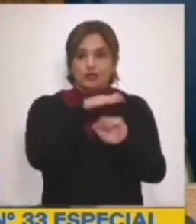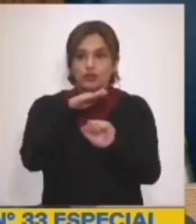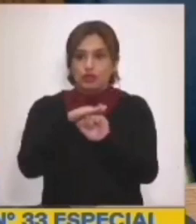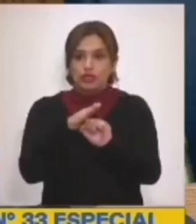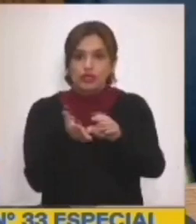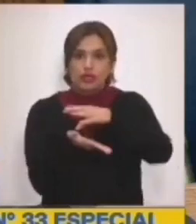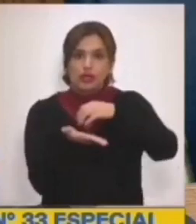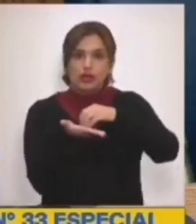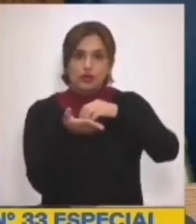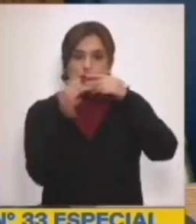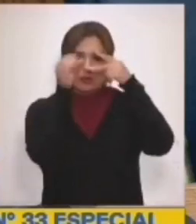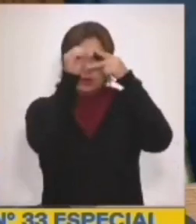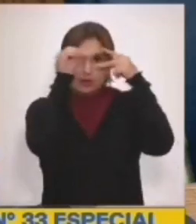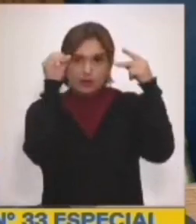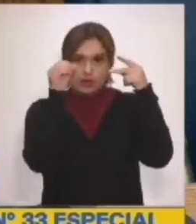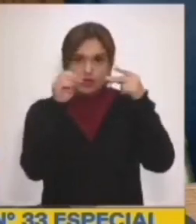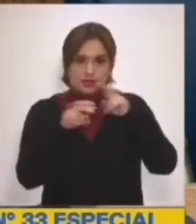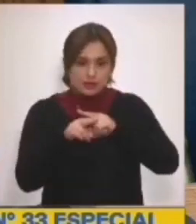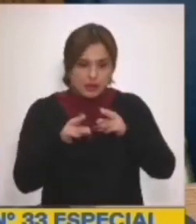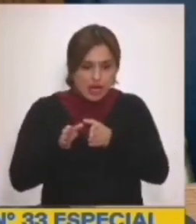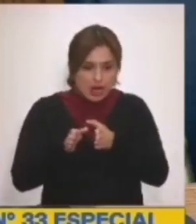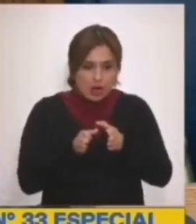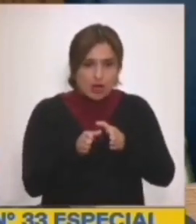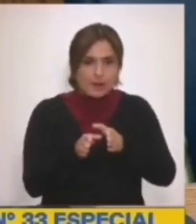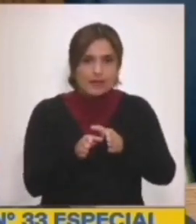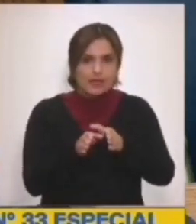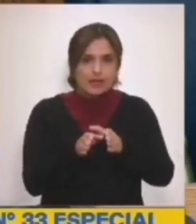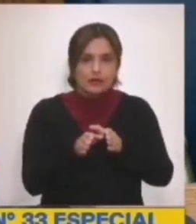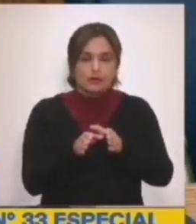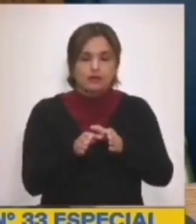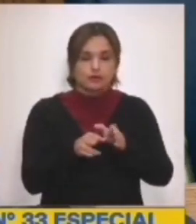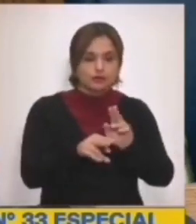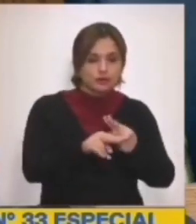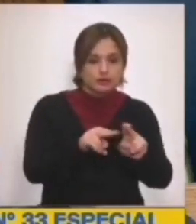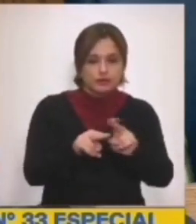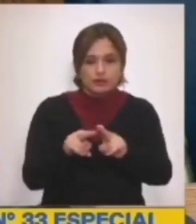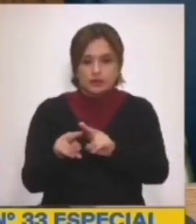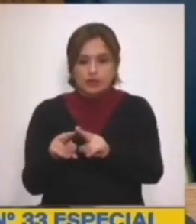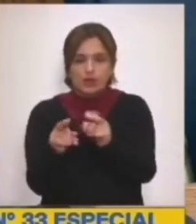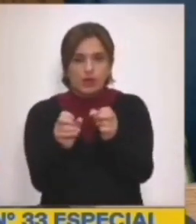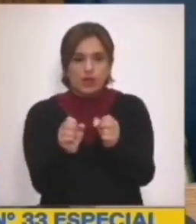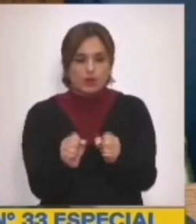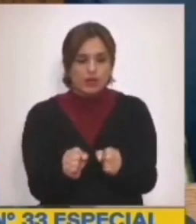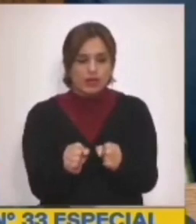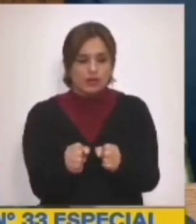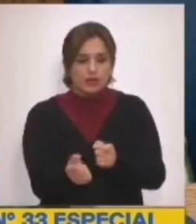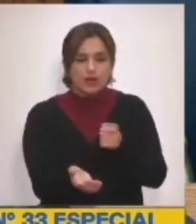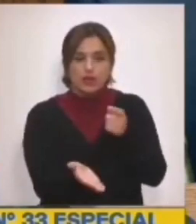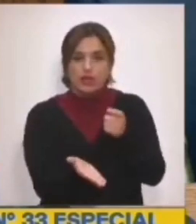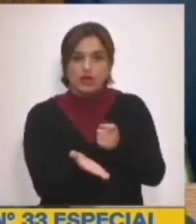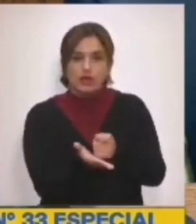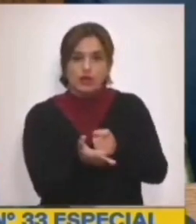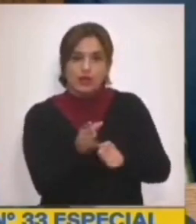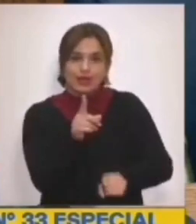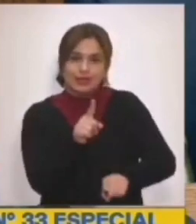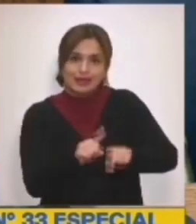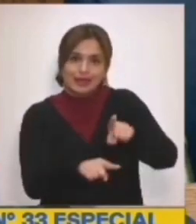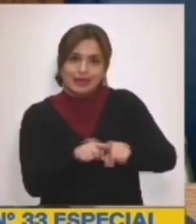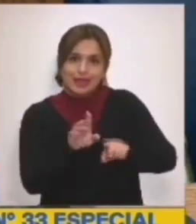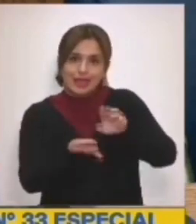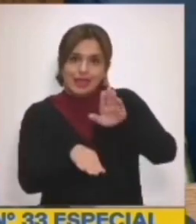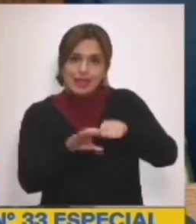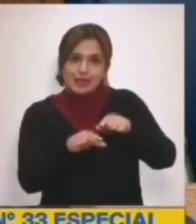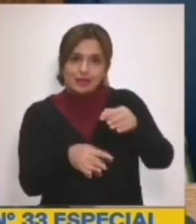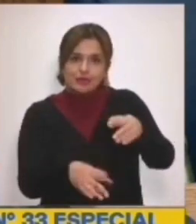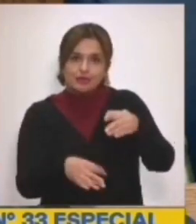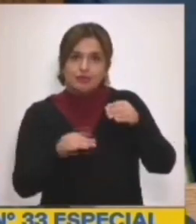pueblo mapuche para arreglar los caminos de las comunidades para poder adquirir suelo de acuerdo a los títulos de